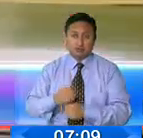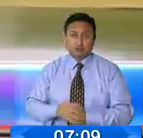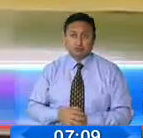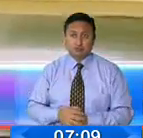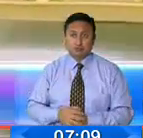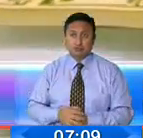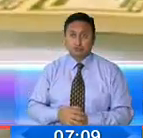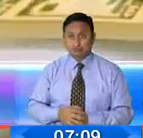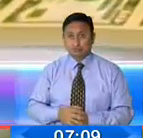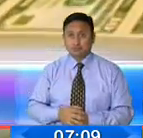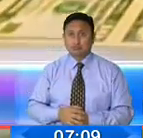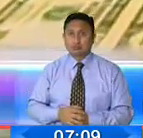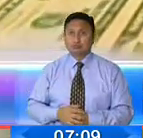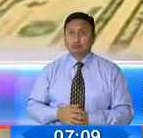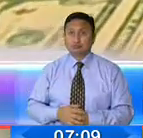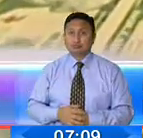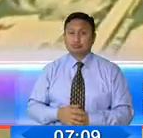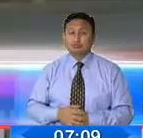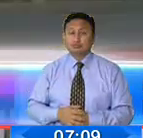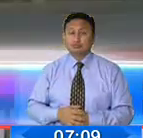población vulnerable.